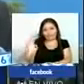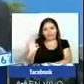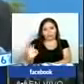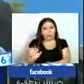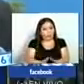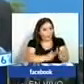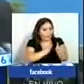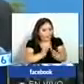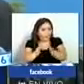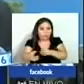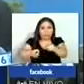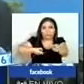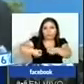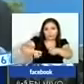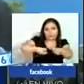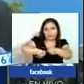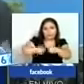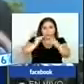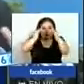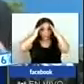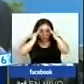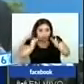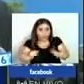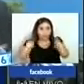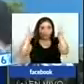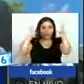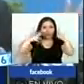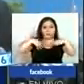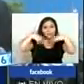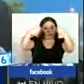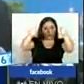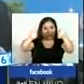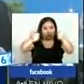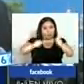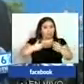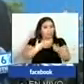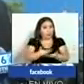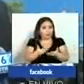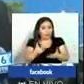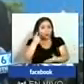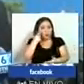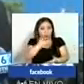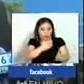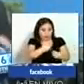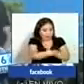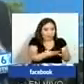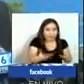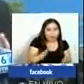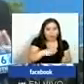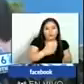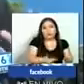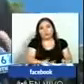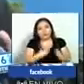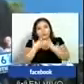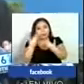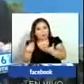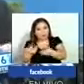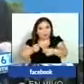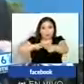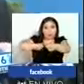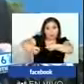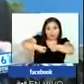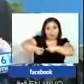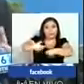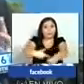de manera controlada la atención en salud de estos pacientes. El equipo va a ser trasladado, como lo anunciaba el presidente, el equipo de manejo del